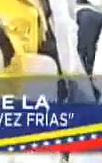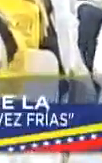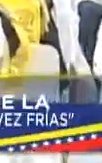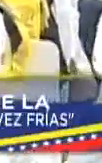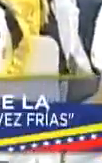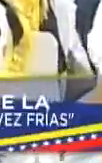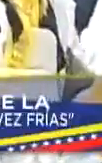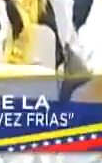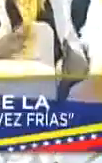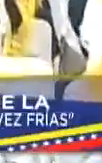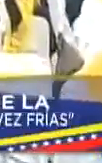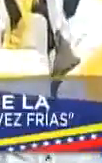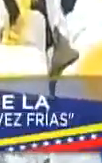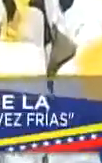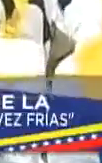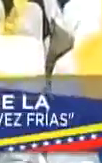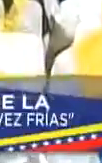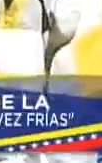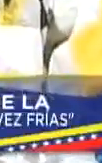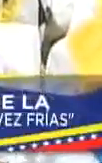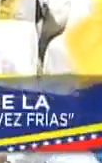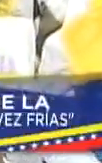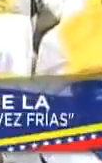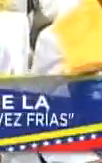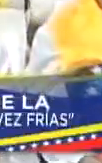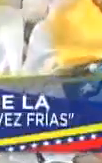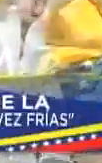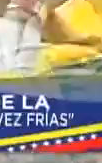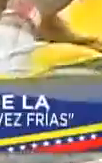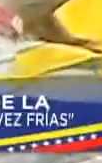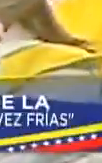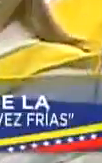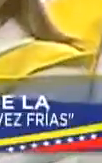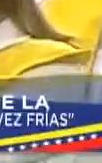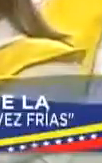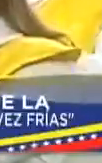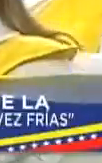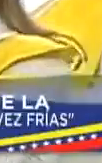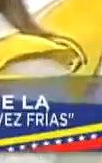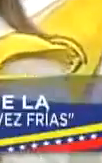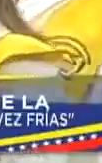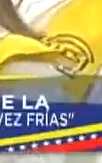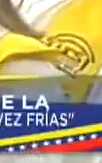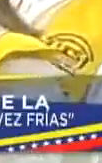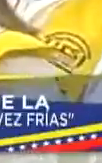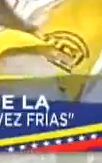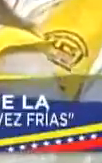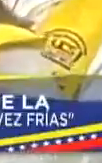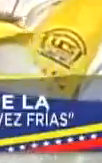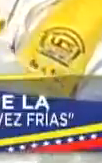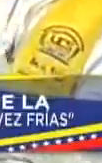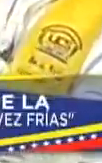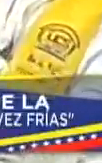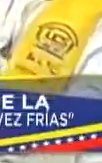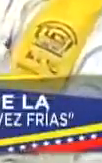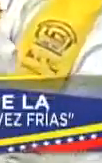Chávez las carreras de bioanálisis y electromedicina para la juventud.